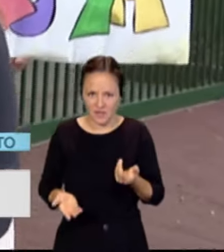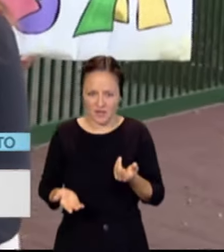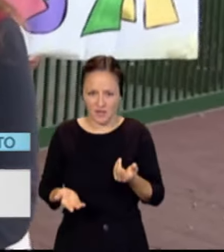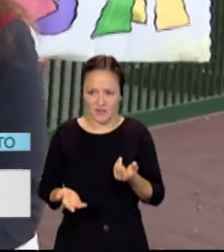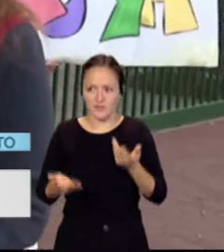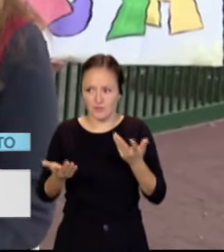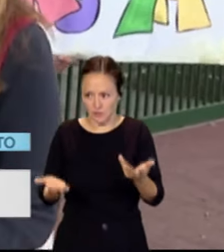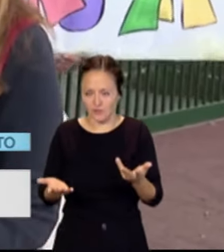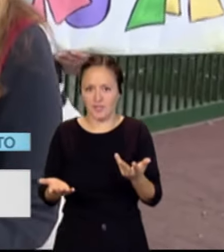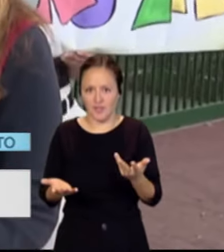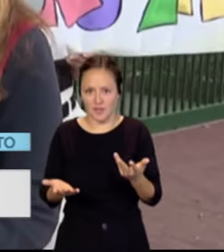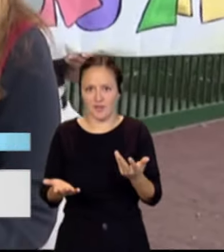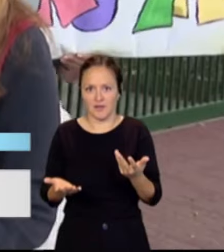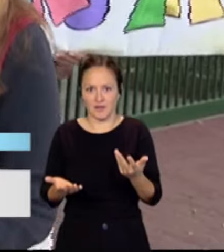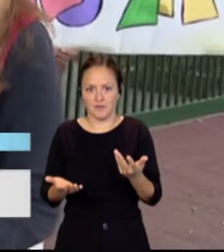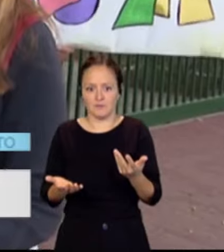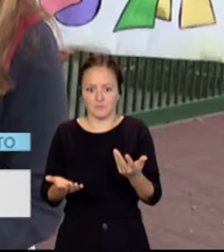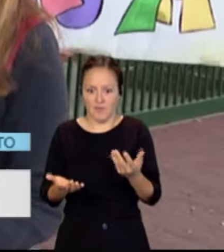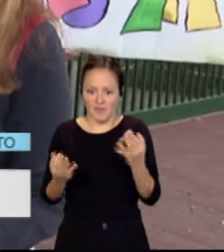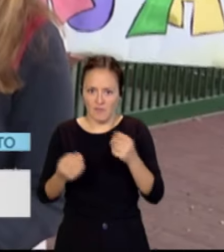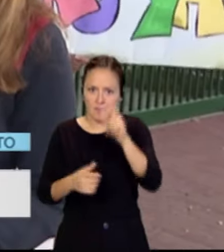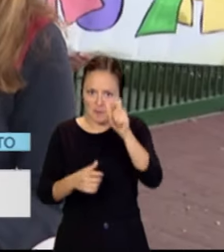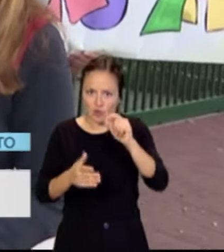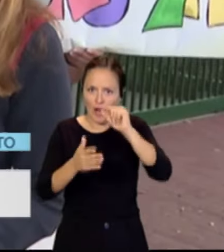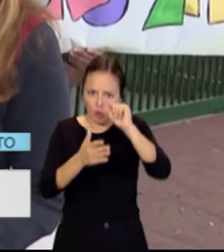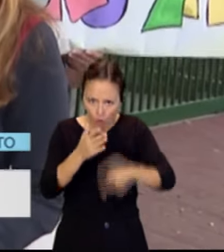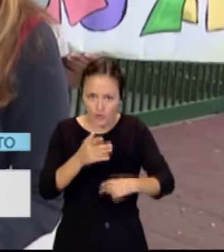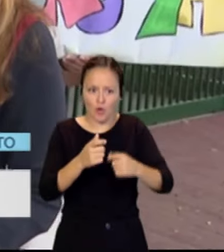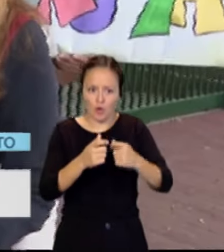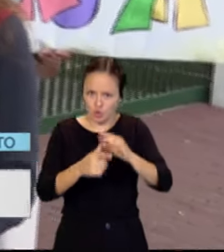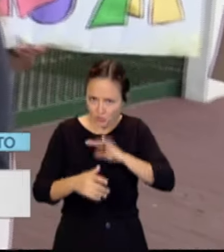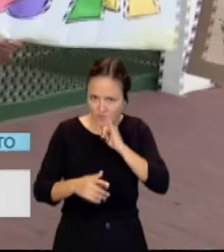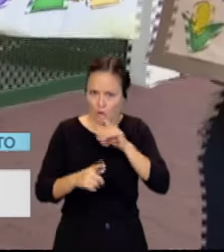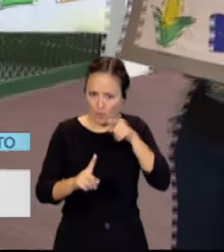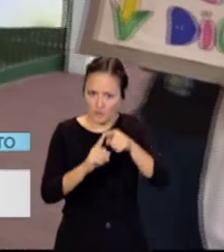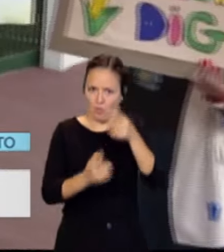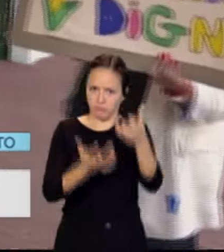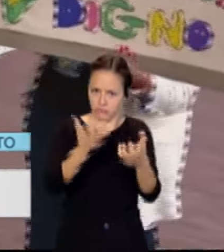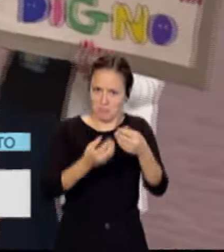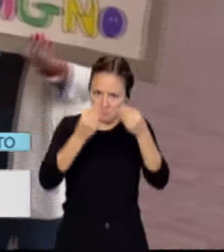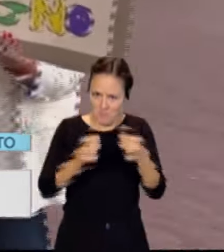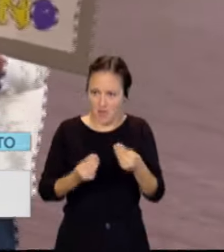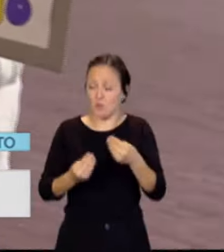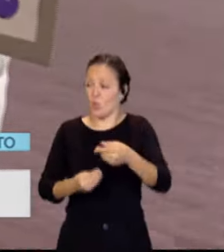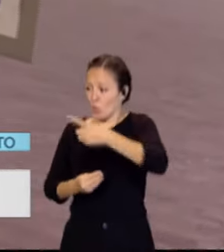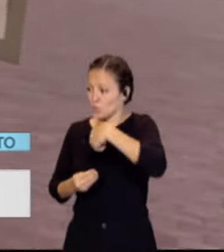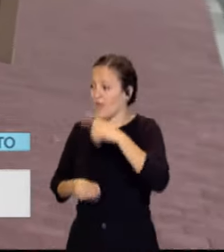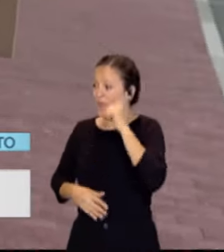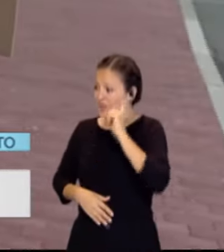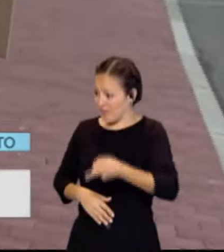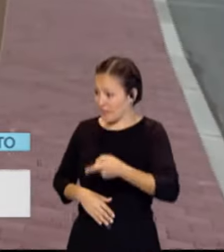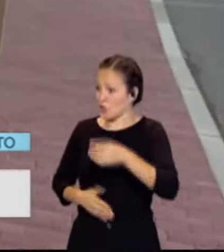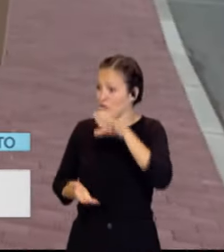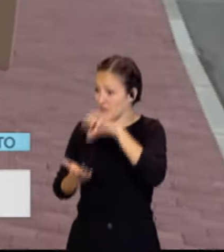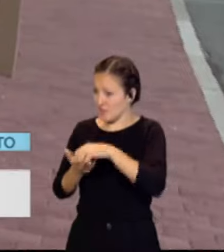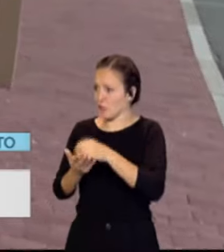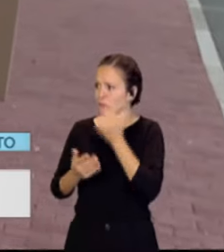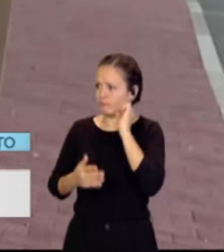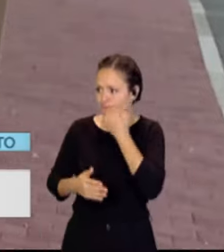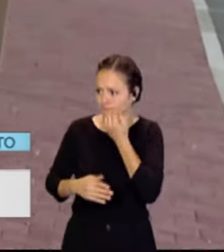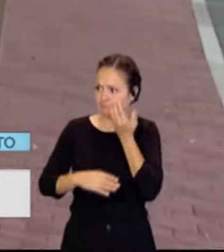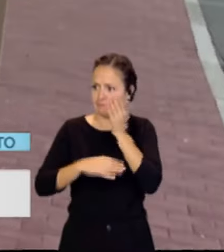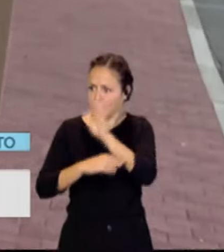reivindicamos es que haya personal suficiente para elaborarlo han trasladado pues estas quejas a la dirección del centro la consejería de